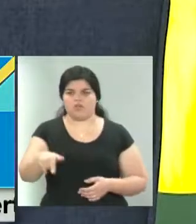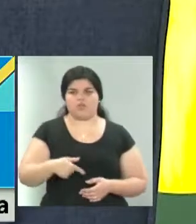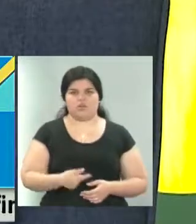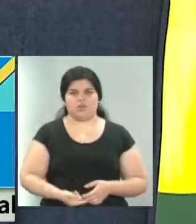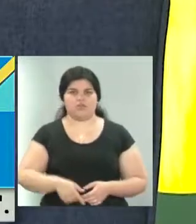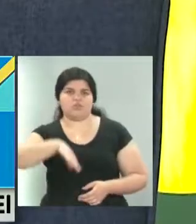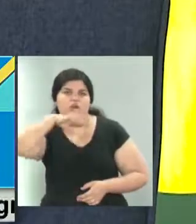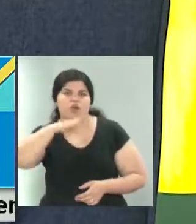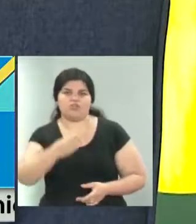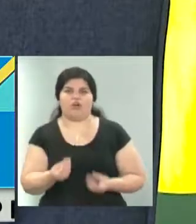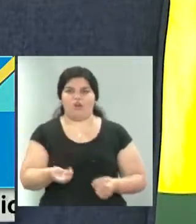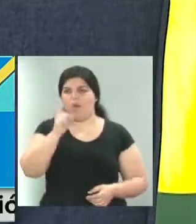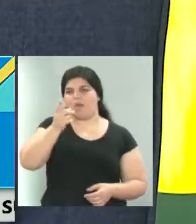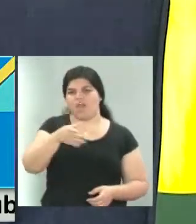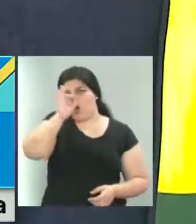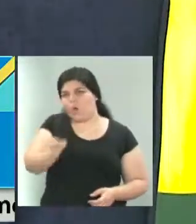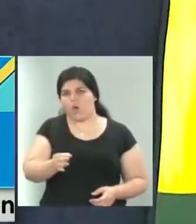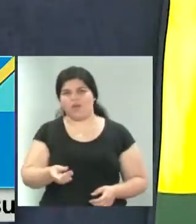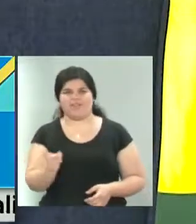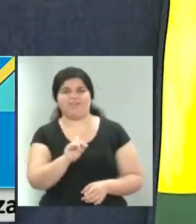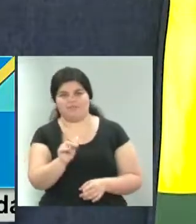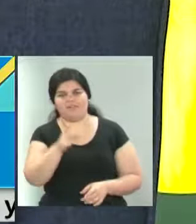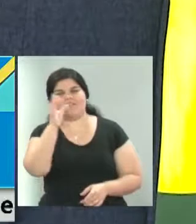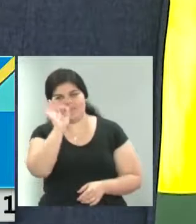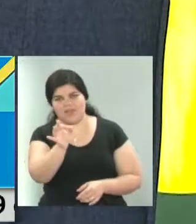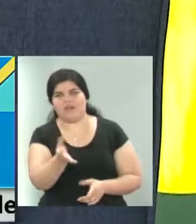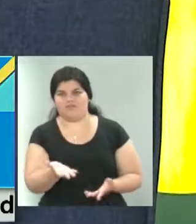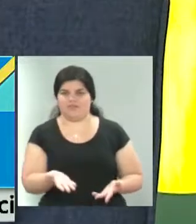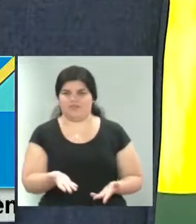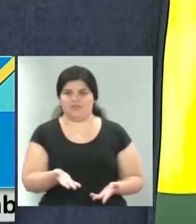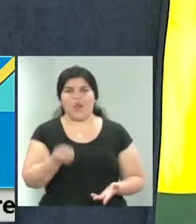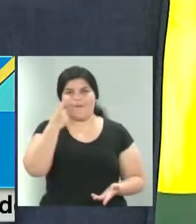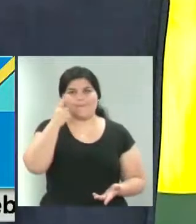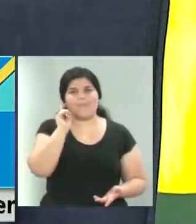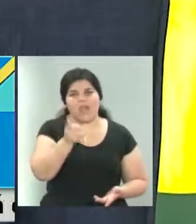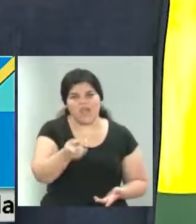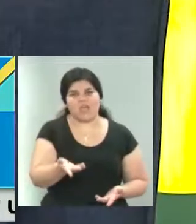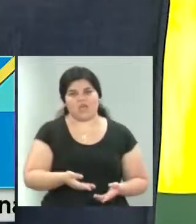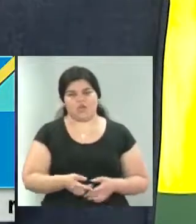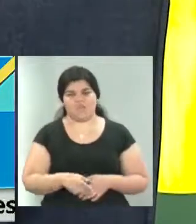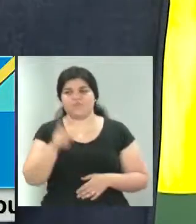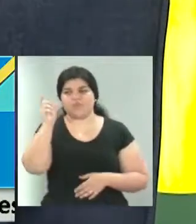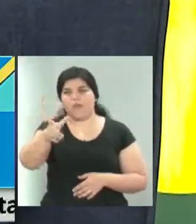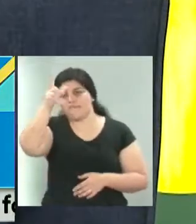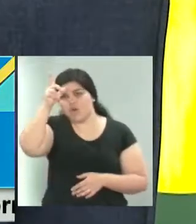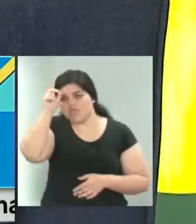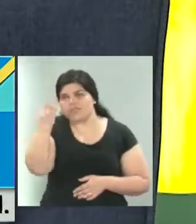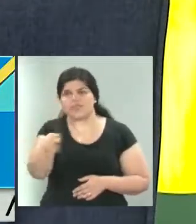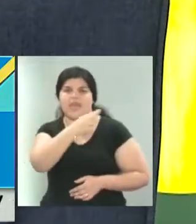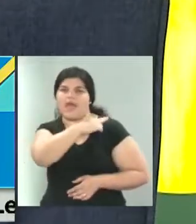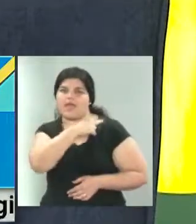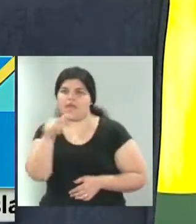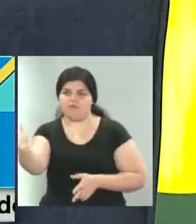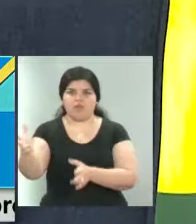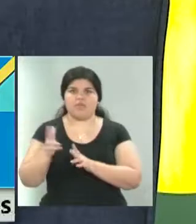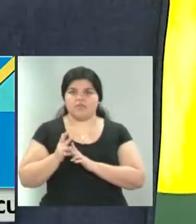decir que el riesgo no existe. Uh-huh. Y los mismos policías y los jefes de los operativos te dicen, y se involucran y hacen todo lo